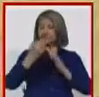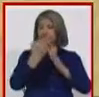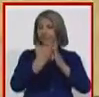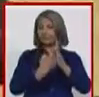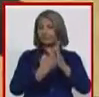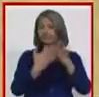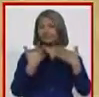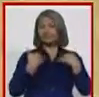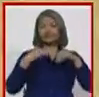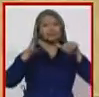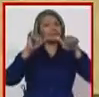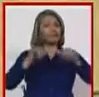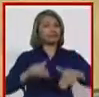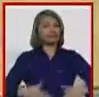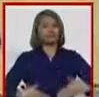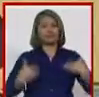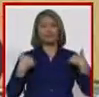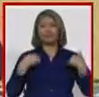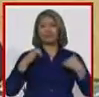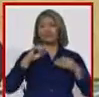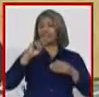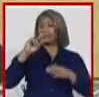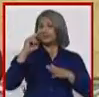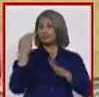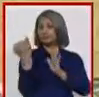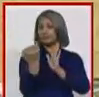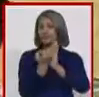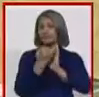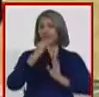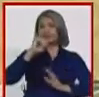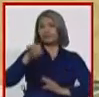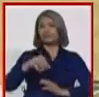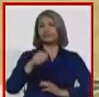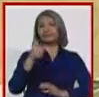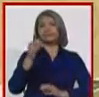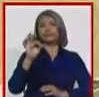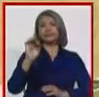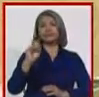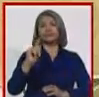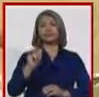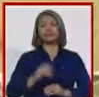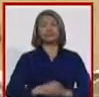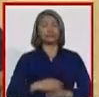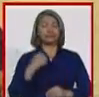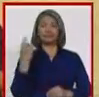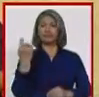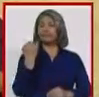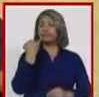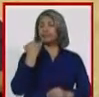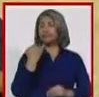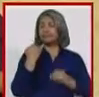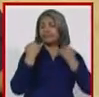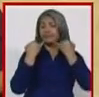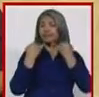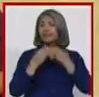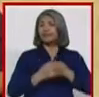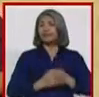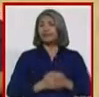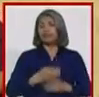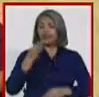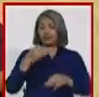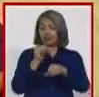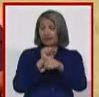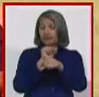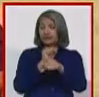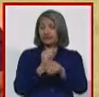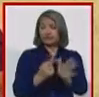para poder conseguir la residencia con su segunda identidad como café arias becerra bueno uno de los requisitos es la si